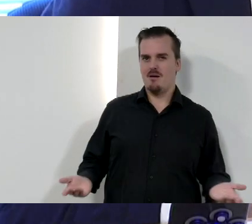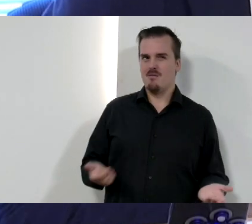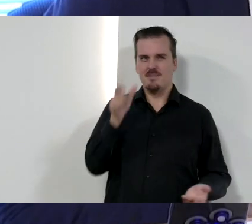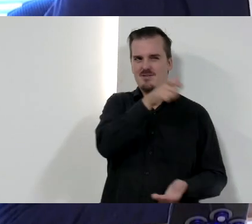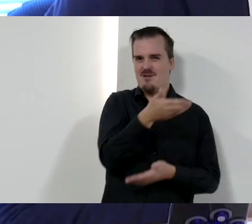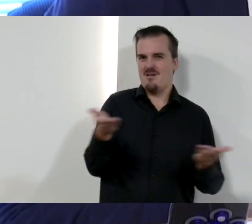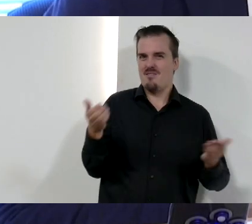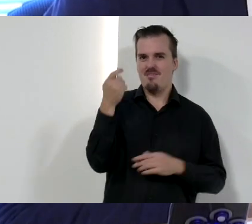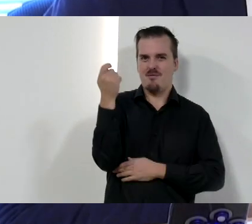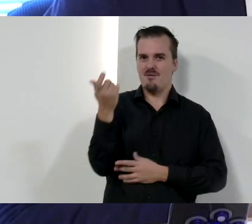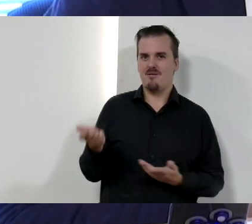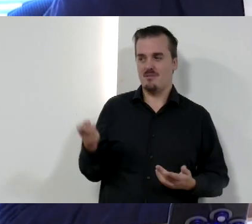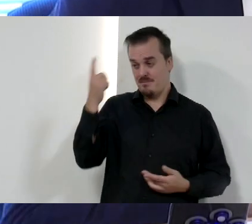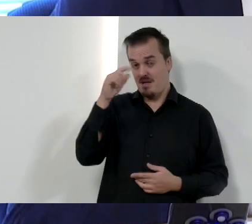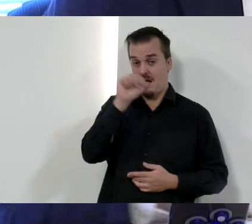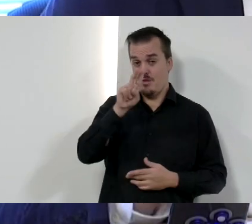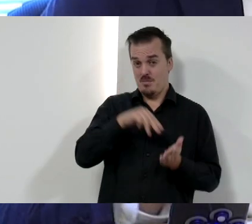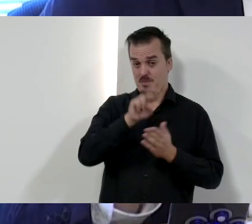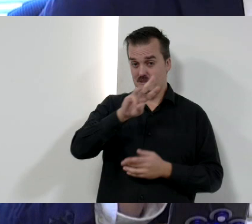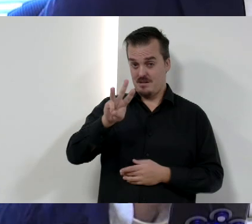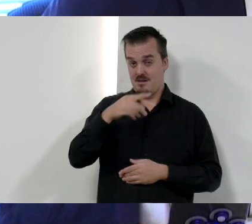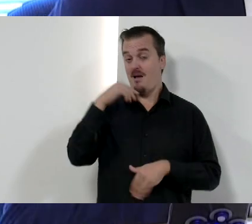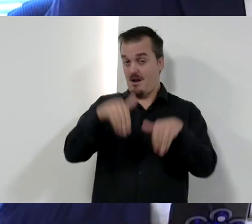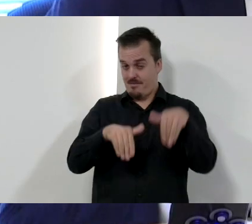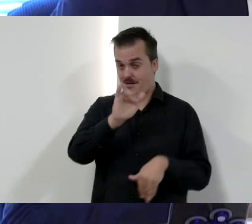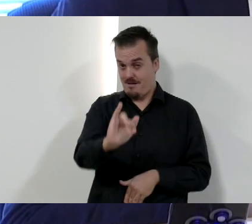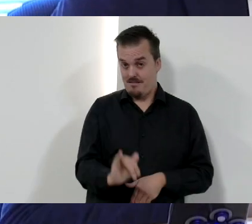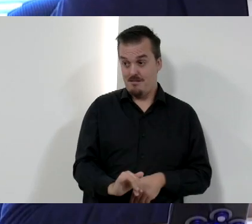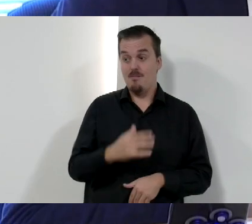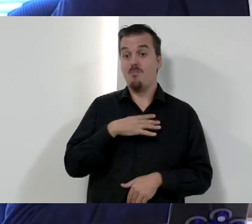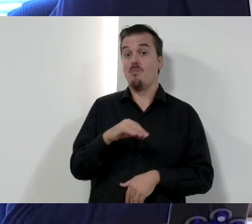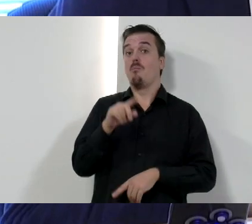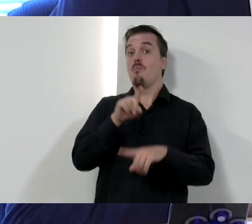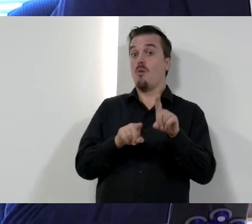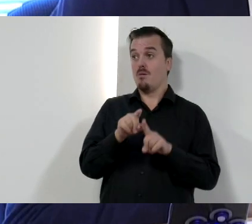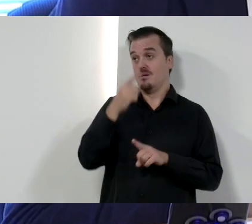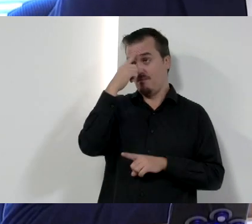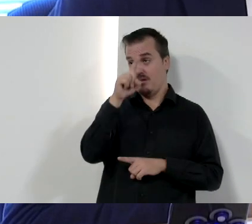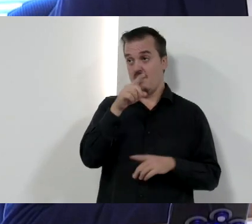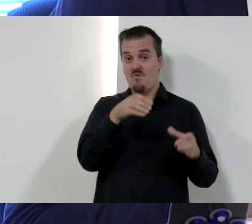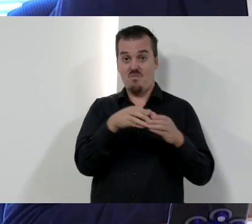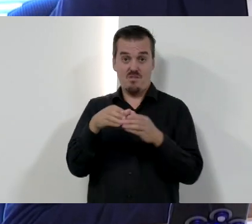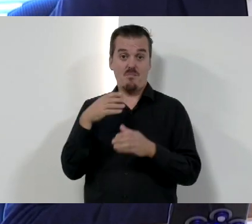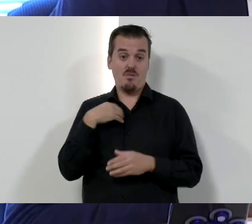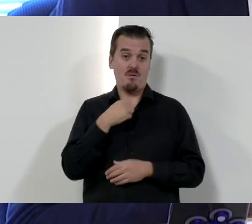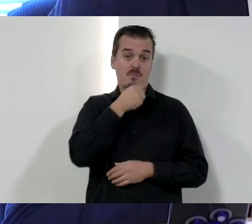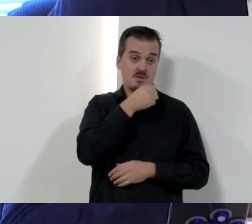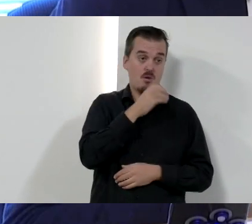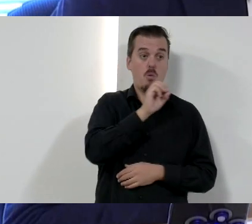como todos sabemos, hay elecciones. Salvo cataclismo, lo normal es que las 2 fuerzas más votadas sean el PSOE y el PP.